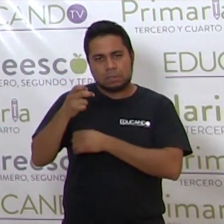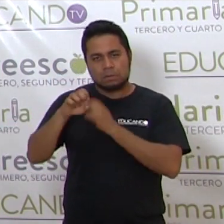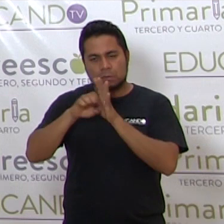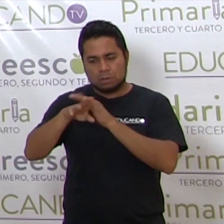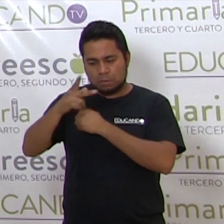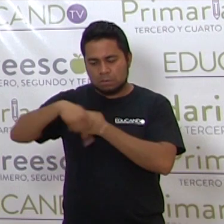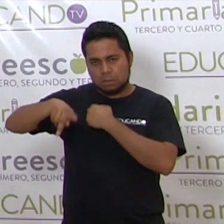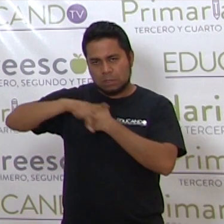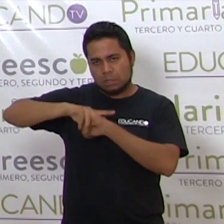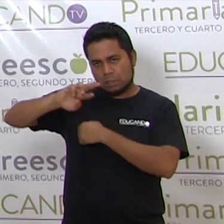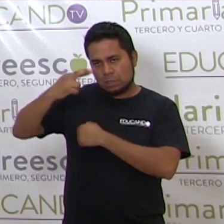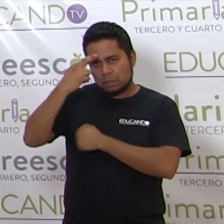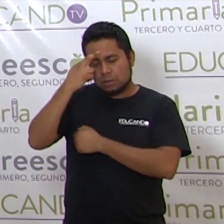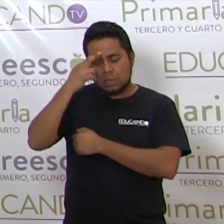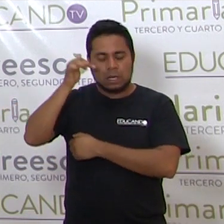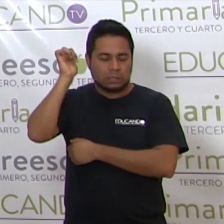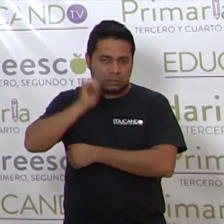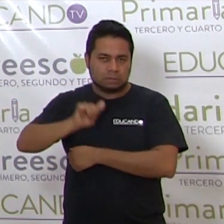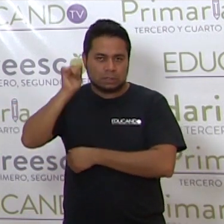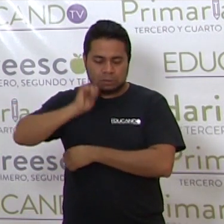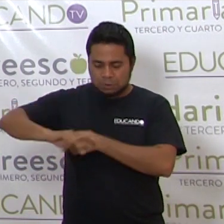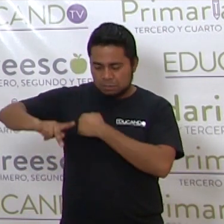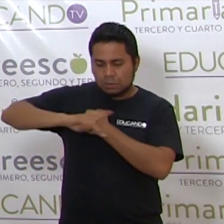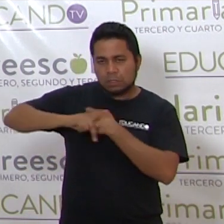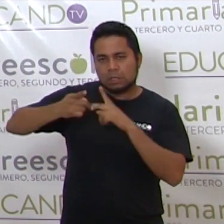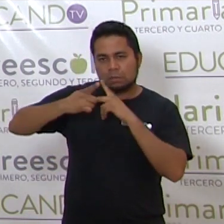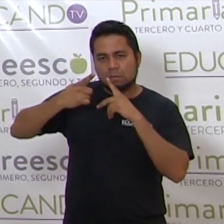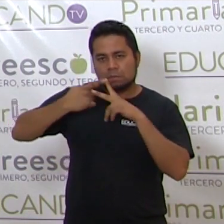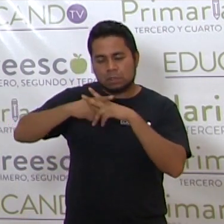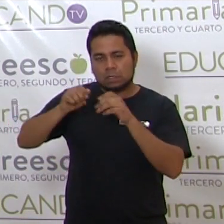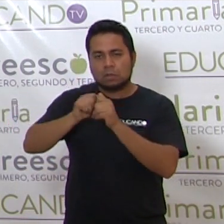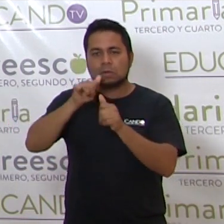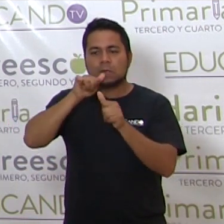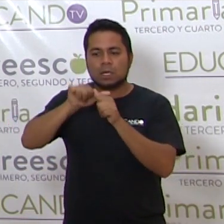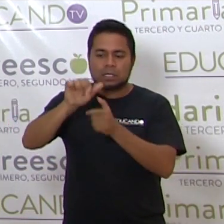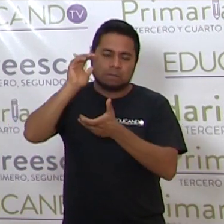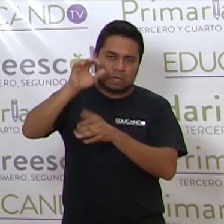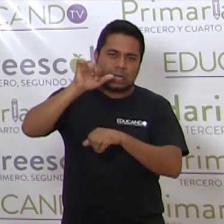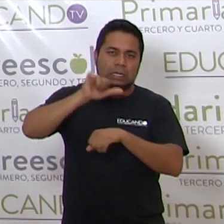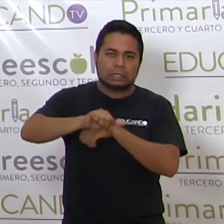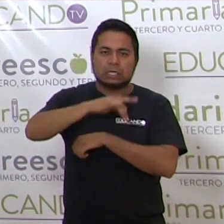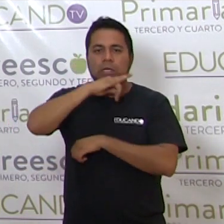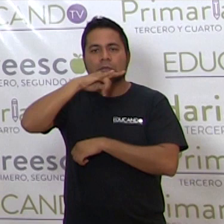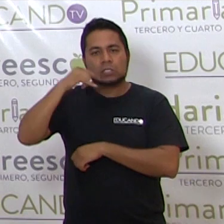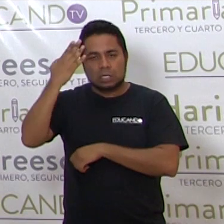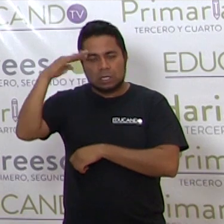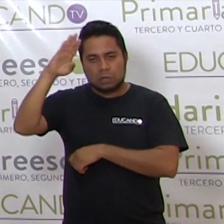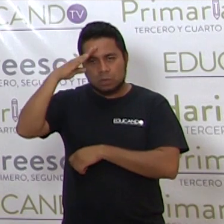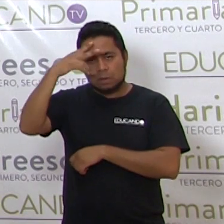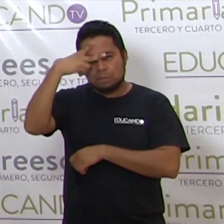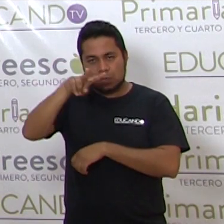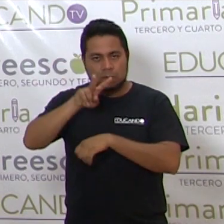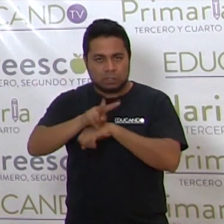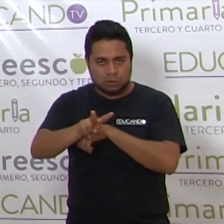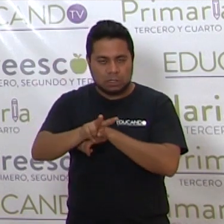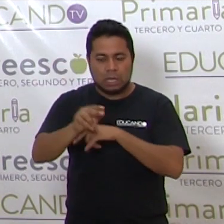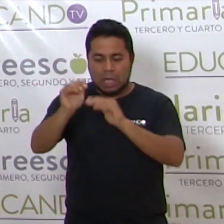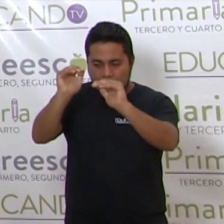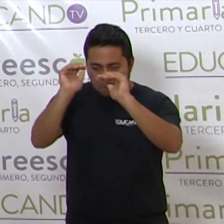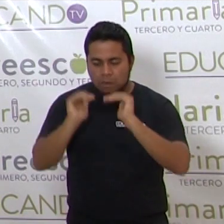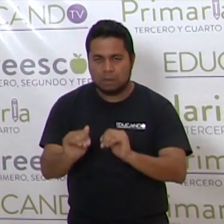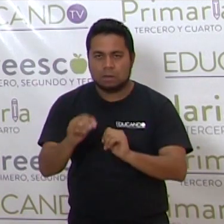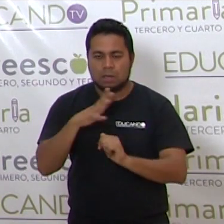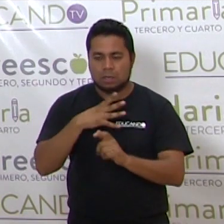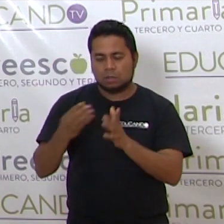recuerdan siempre se escriben con mayúsculas argentina chile a cuba méxico venezuela más abajo